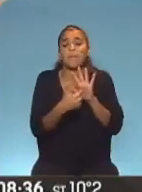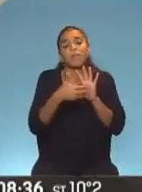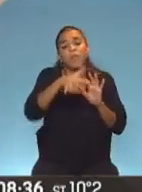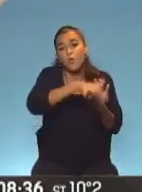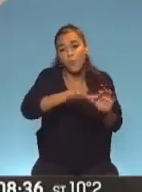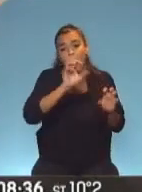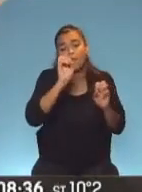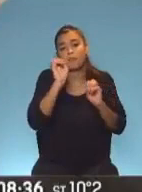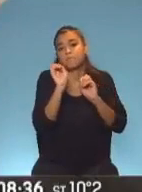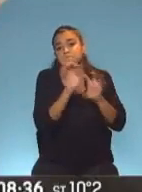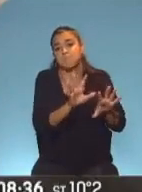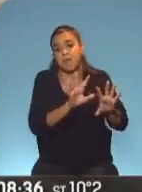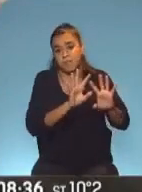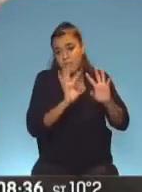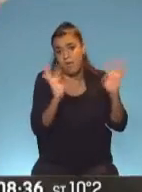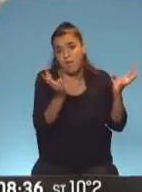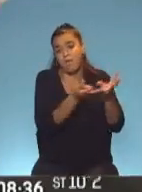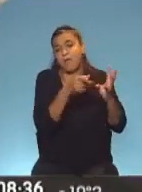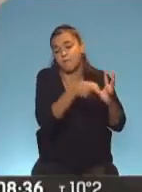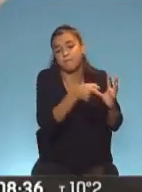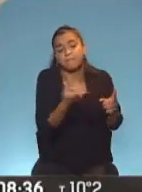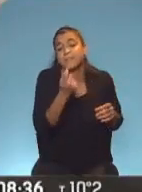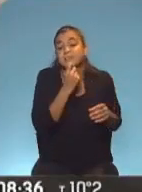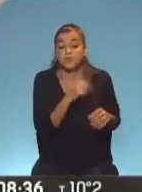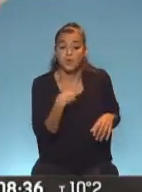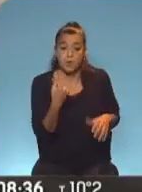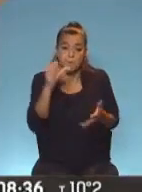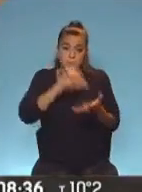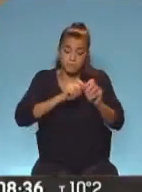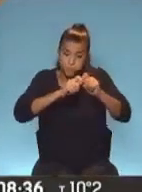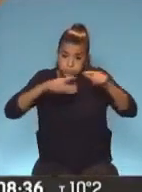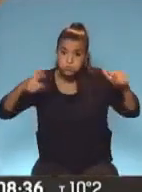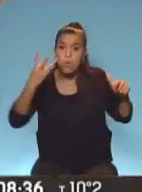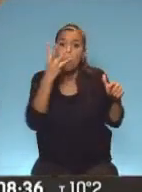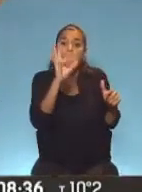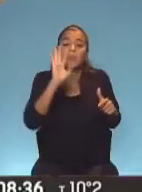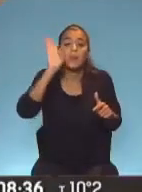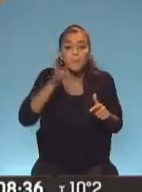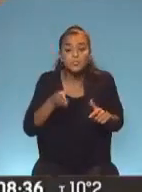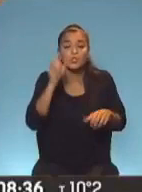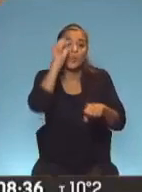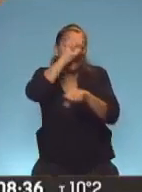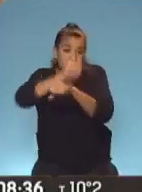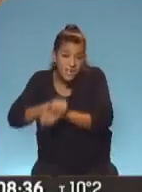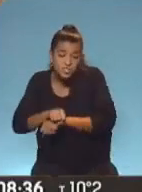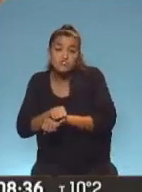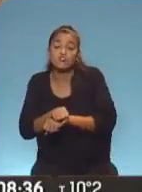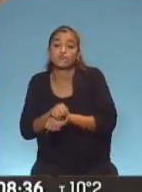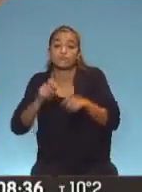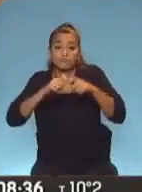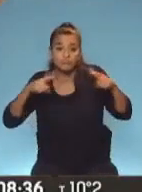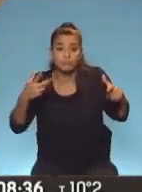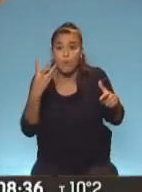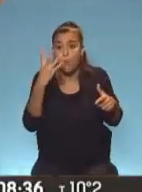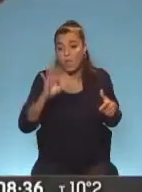para alojarlos. Esta es nuestra crítica, digamos, si nuestro país decidió aumentar en un 40% la cantidad de presos federales en menos